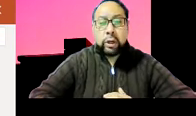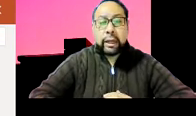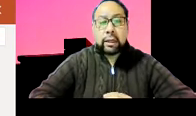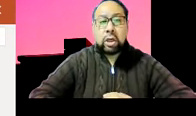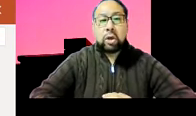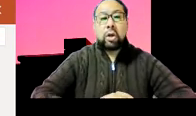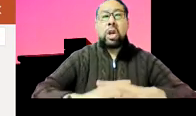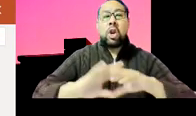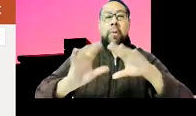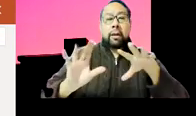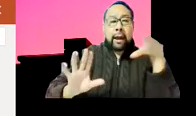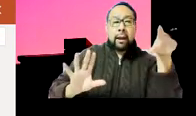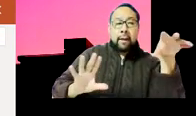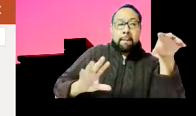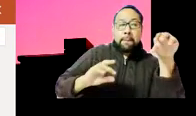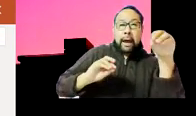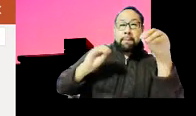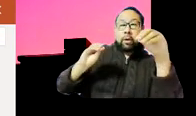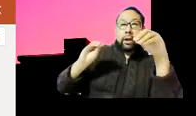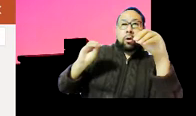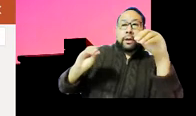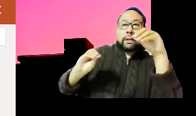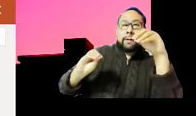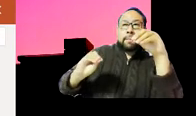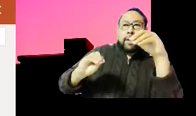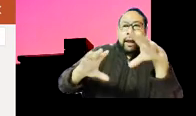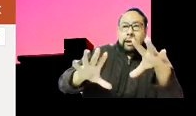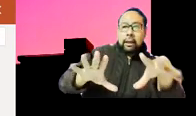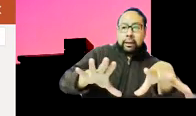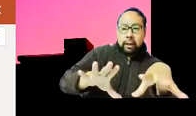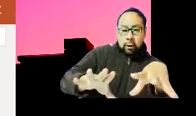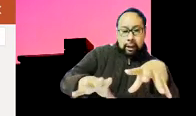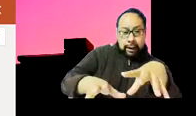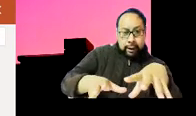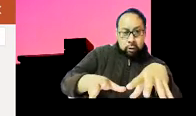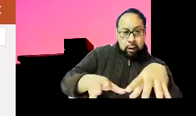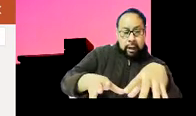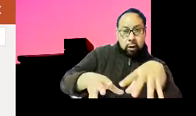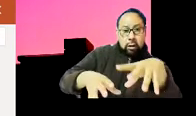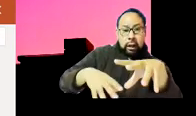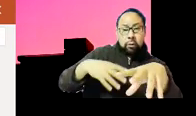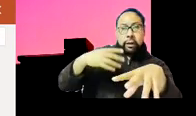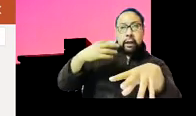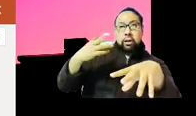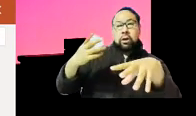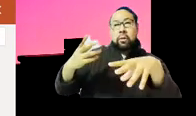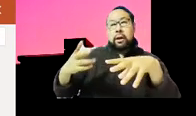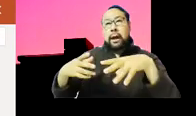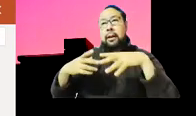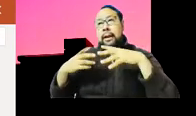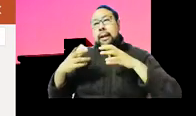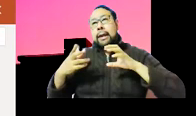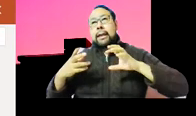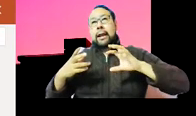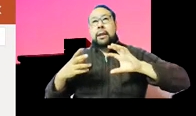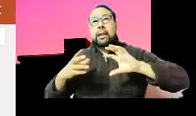de la comunicación no verbal para poder convencer. Aquí también quiero aclarar esto. La comunicación no